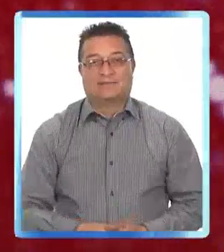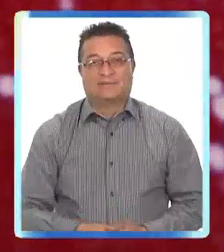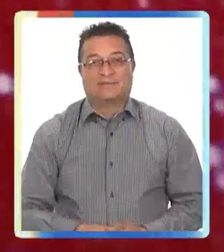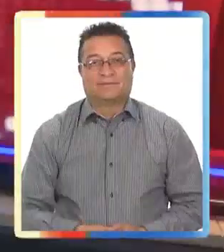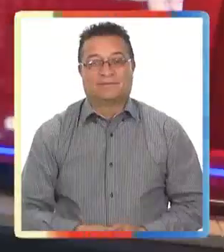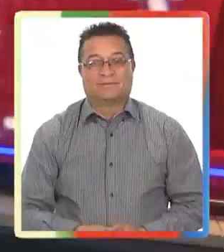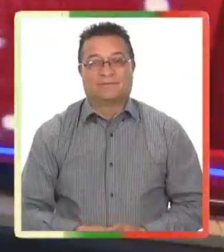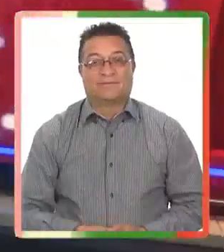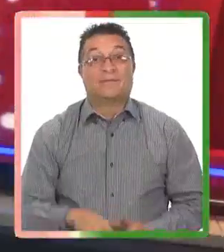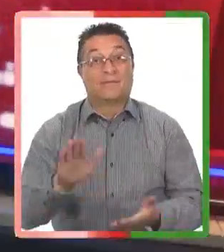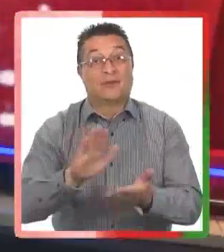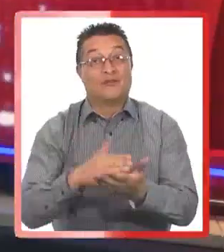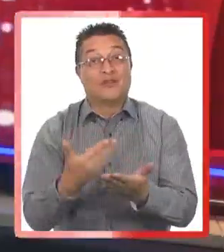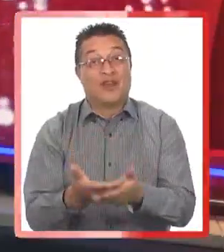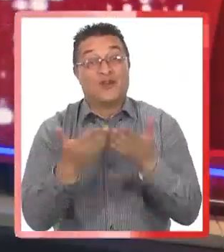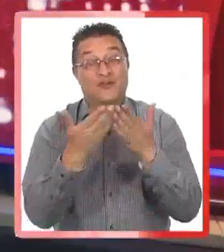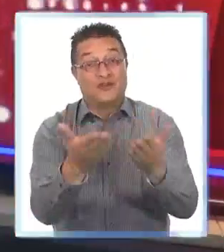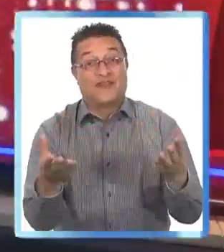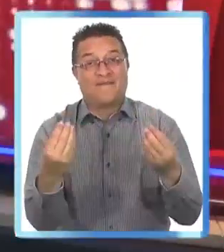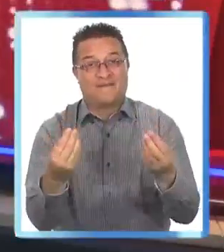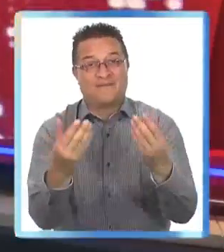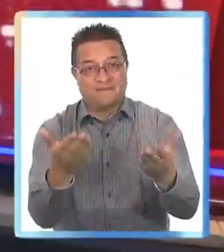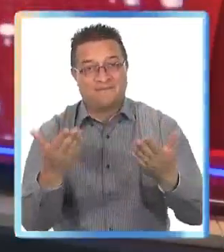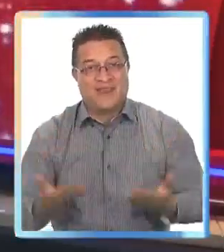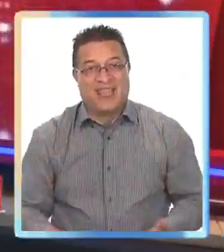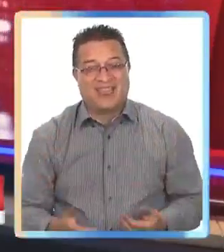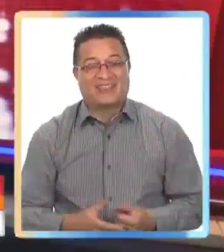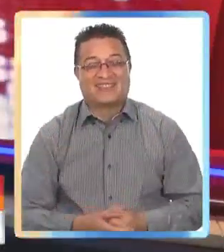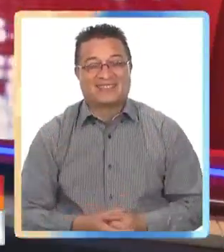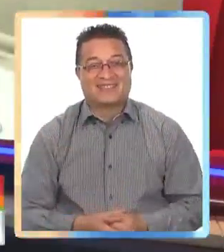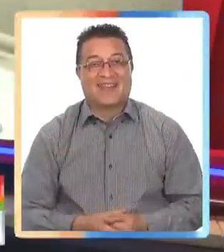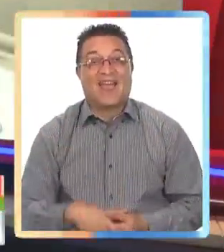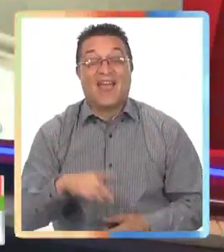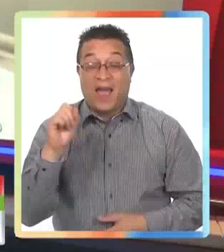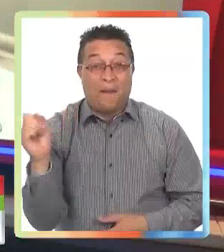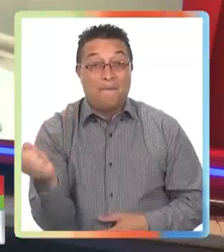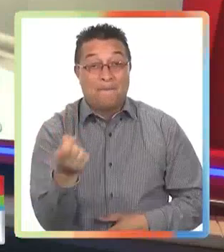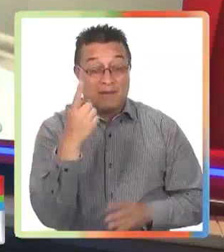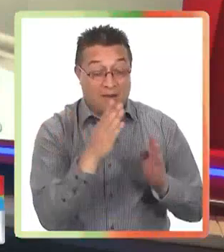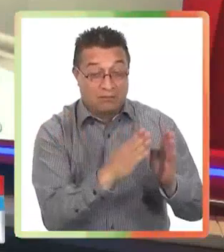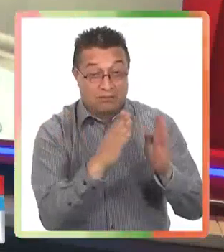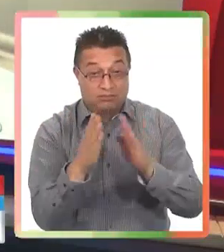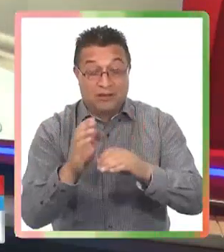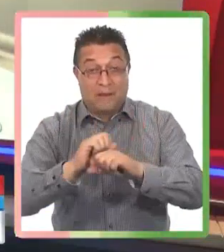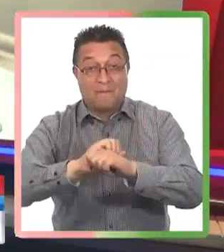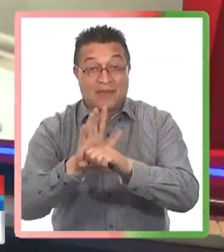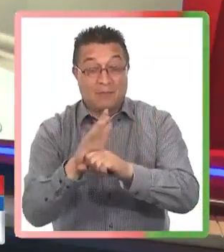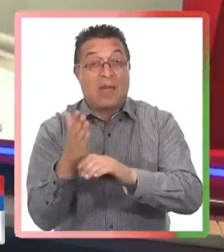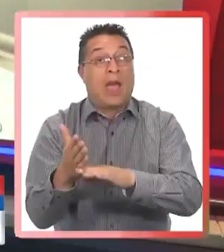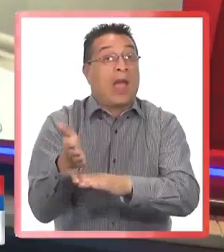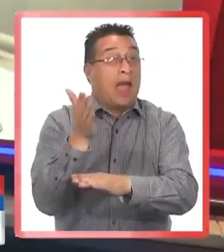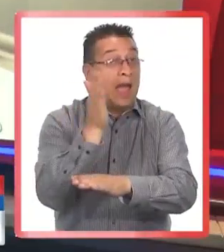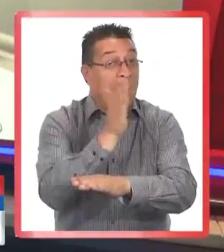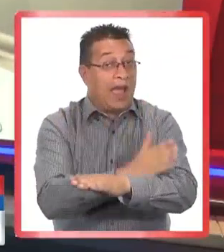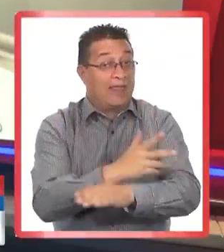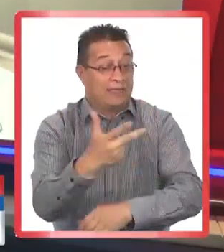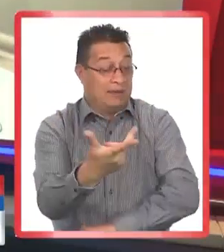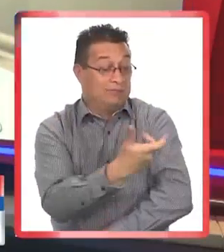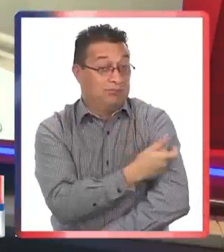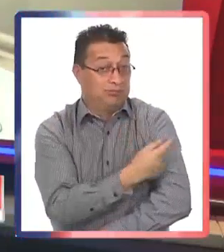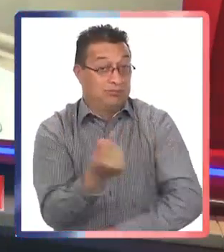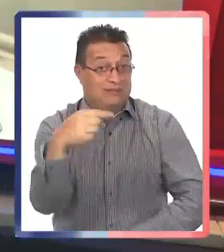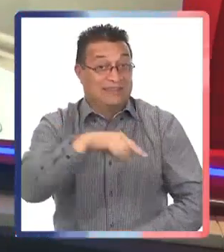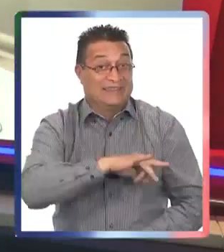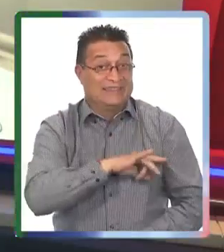Noticias. ¿Qué tal? ¿Cómo están ustedes? Bienvenidas y bienvenidos. En la primera etapa de esta pandemia y antes de que llegaran las